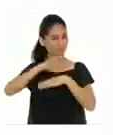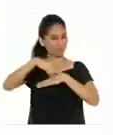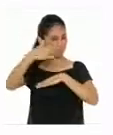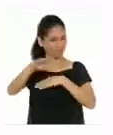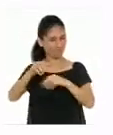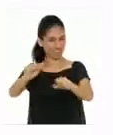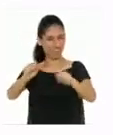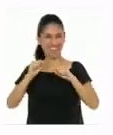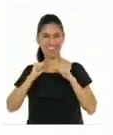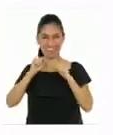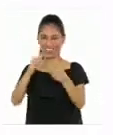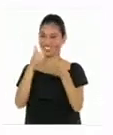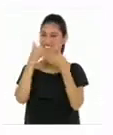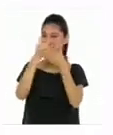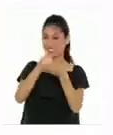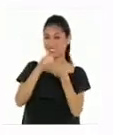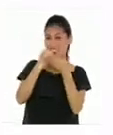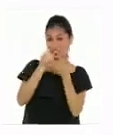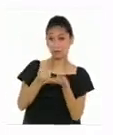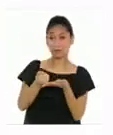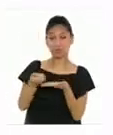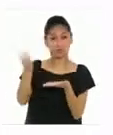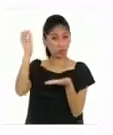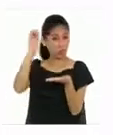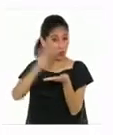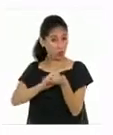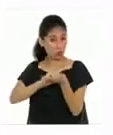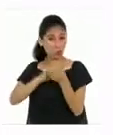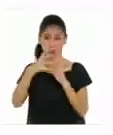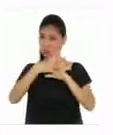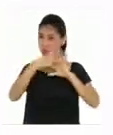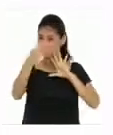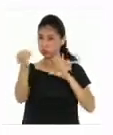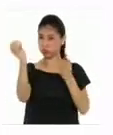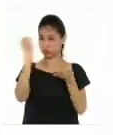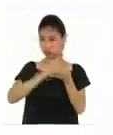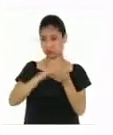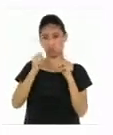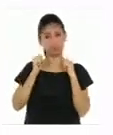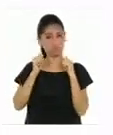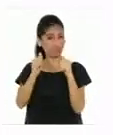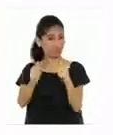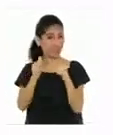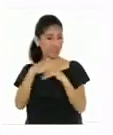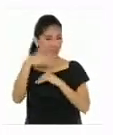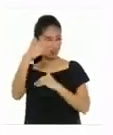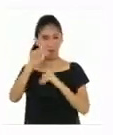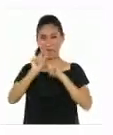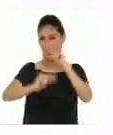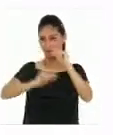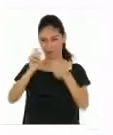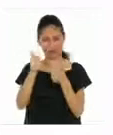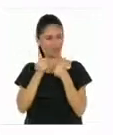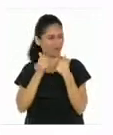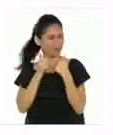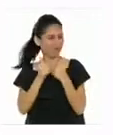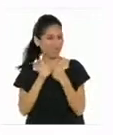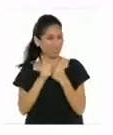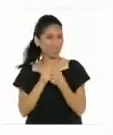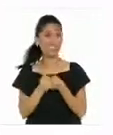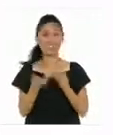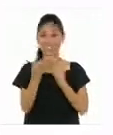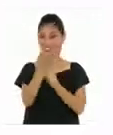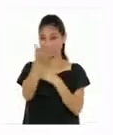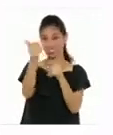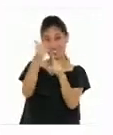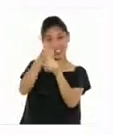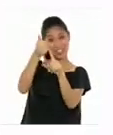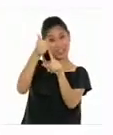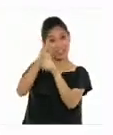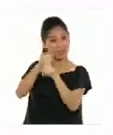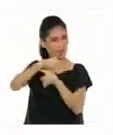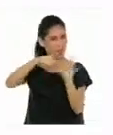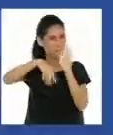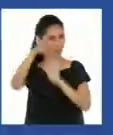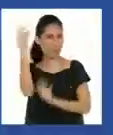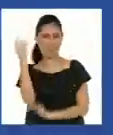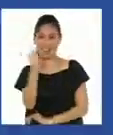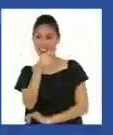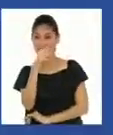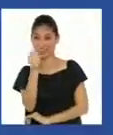funciona muy bien. Pueden repetirlo un montón de veces y les va a salir cada vez mejor. Los invito a probarlo y hacerlo cada vez más rápido.